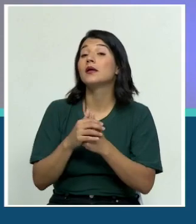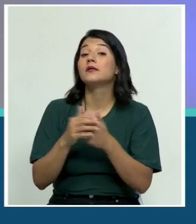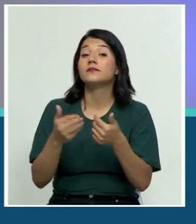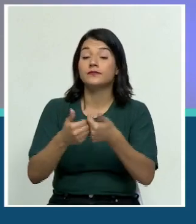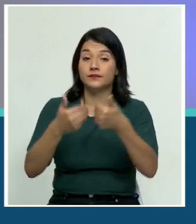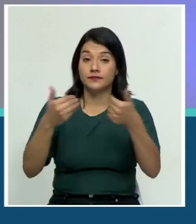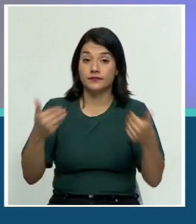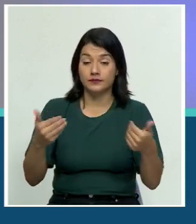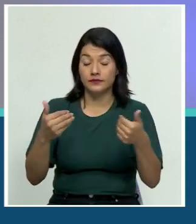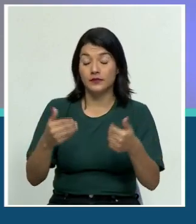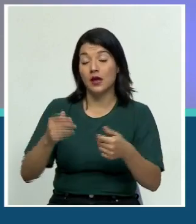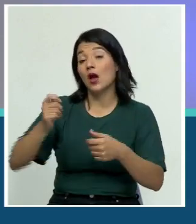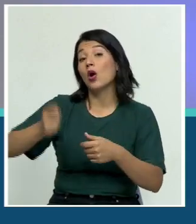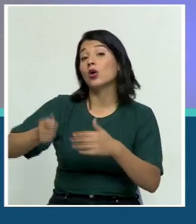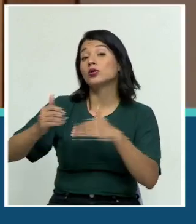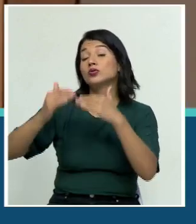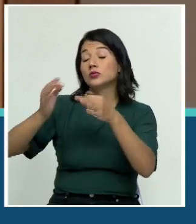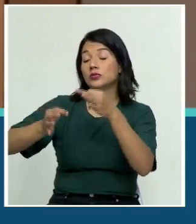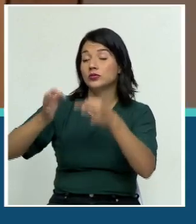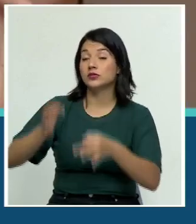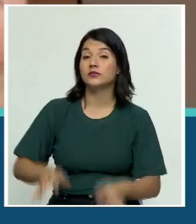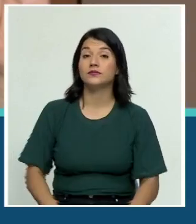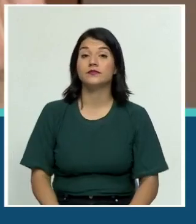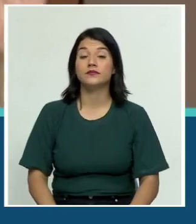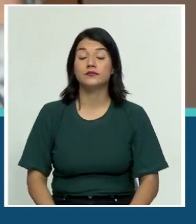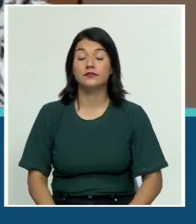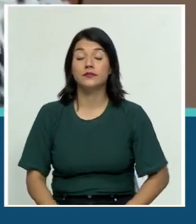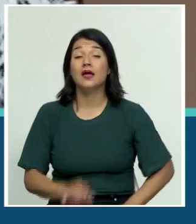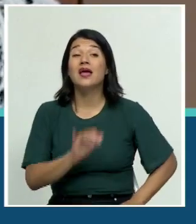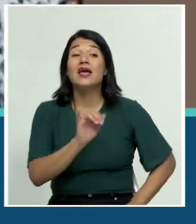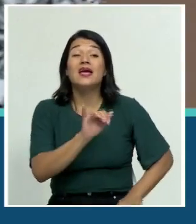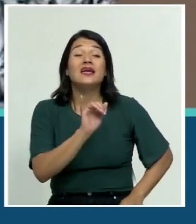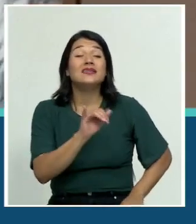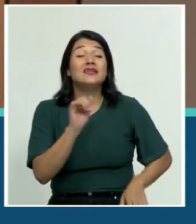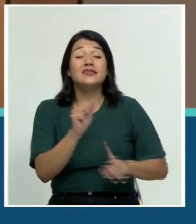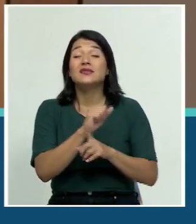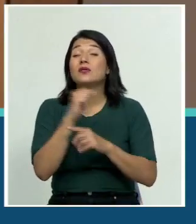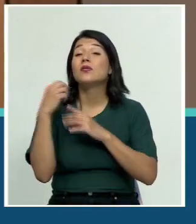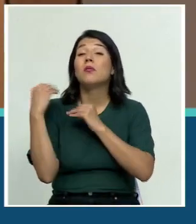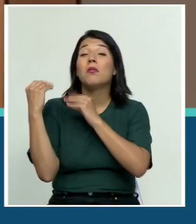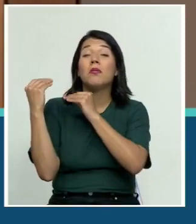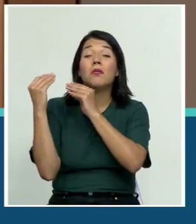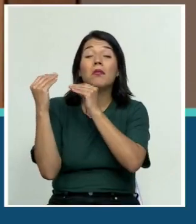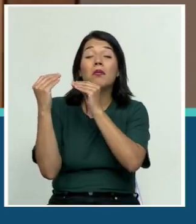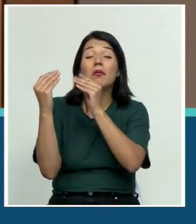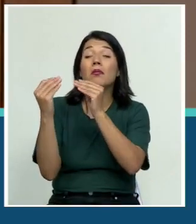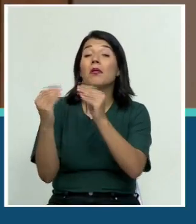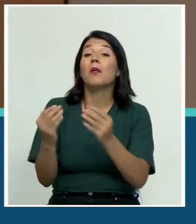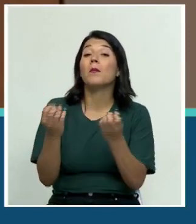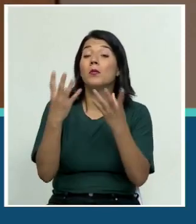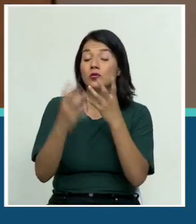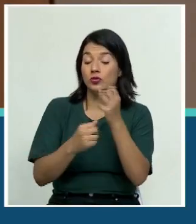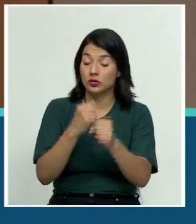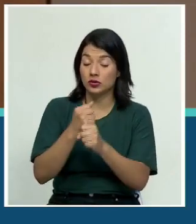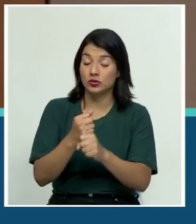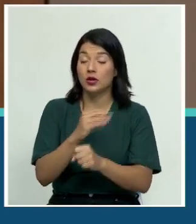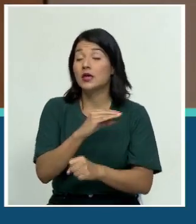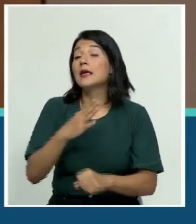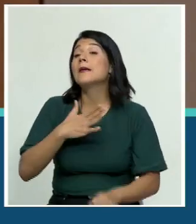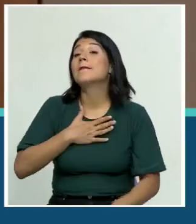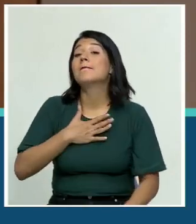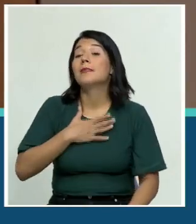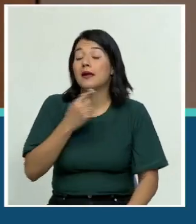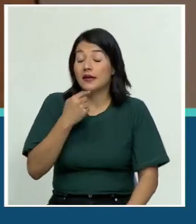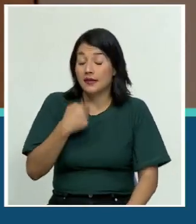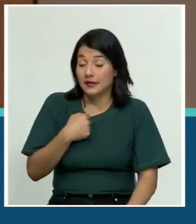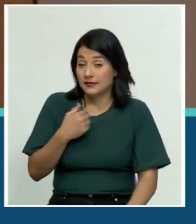Justicia. Mire, es que ese es un rumrum que se viene escuchando hace años. Y lo que a mí me han dicho, digamos, los